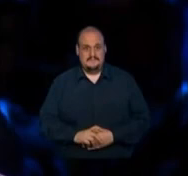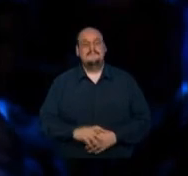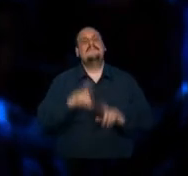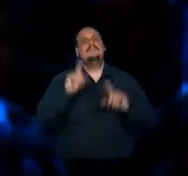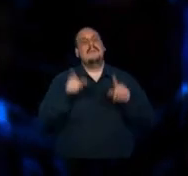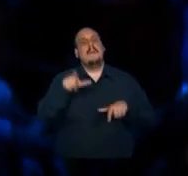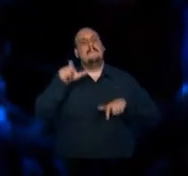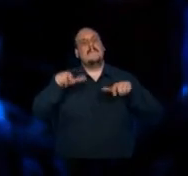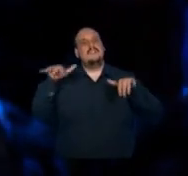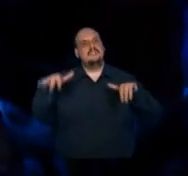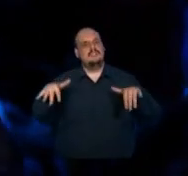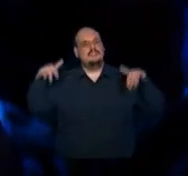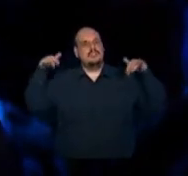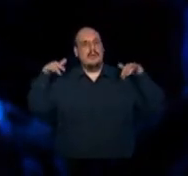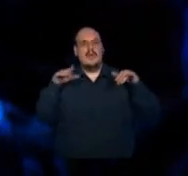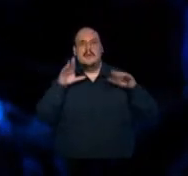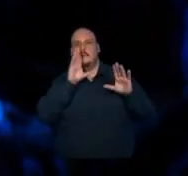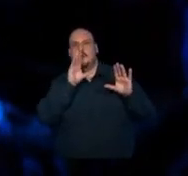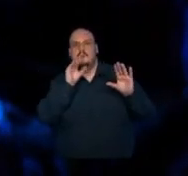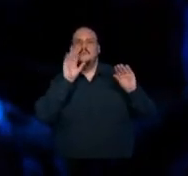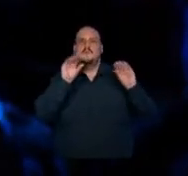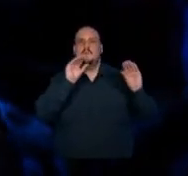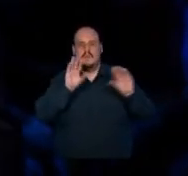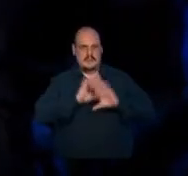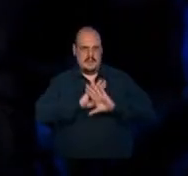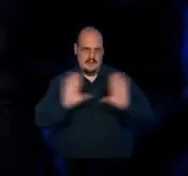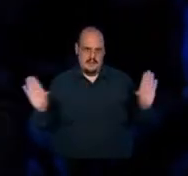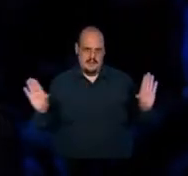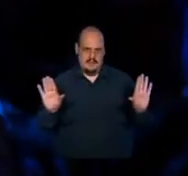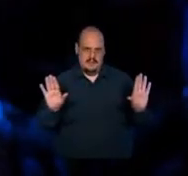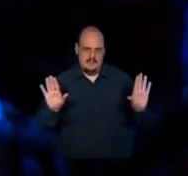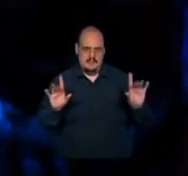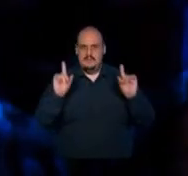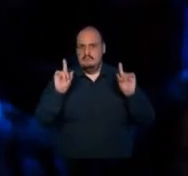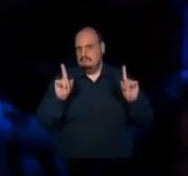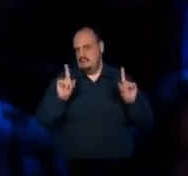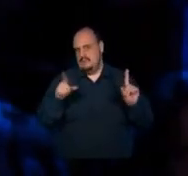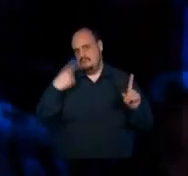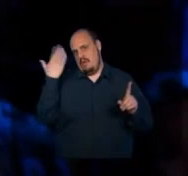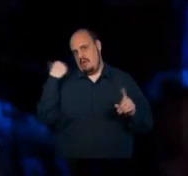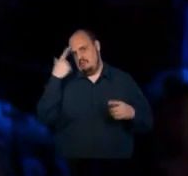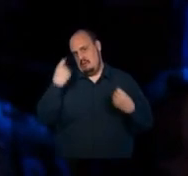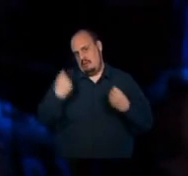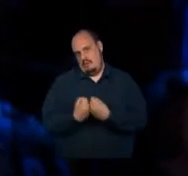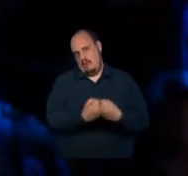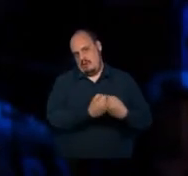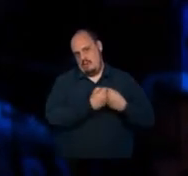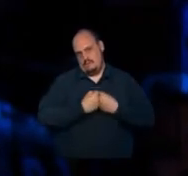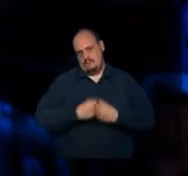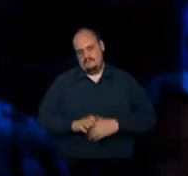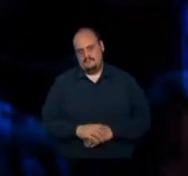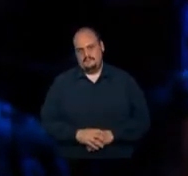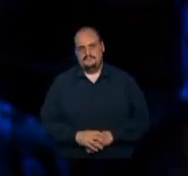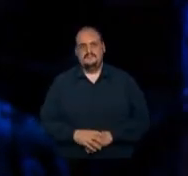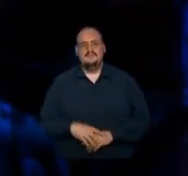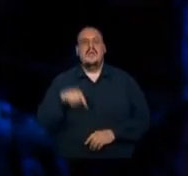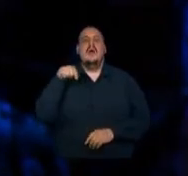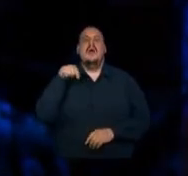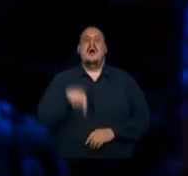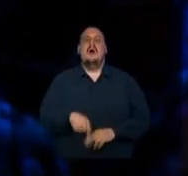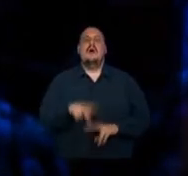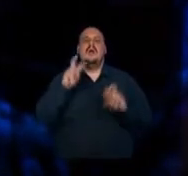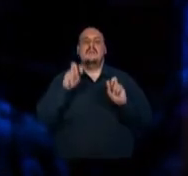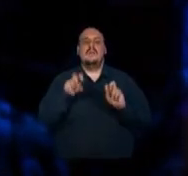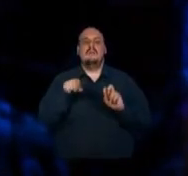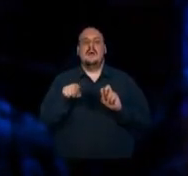a la la gente que está acá que por favor no haga ningún tipo de manifestaciones tal como habíamos pactado Bueno ahora vamos a seguir con